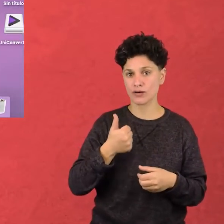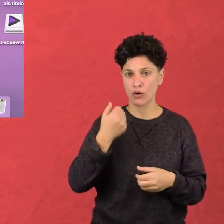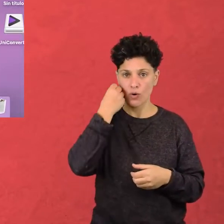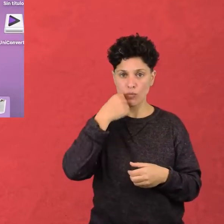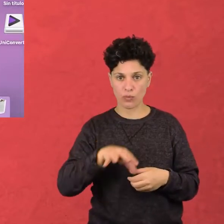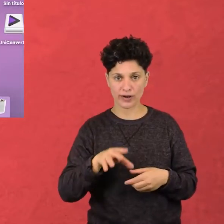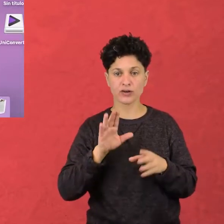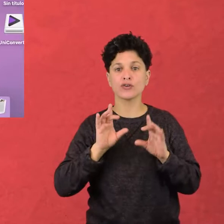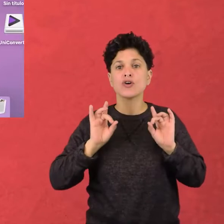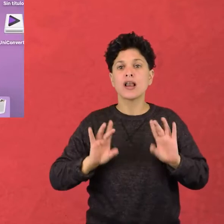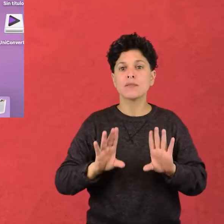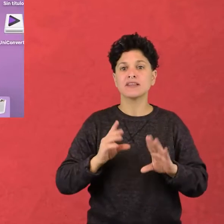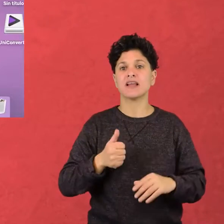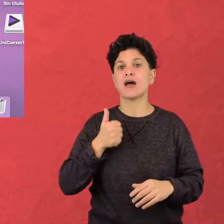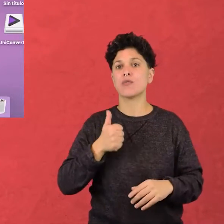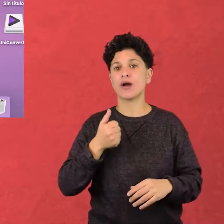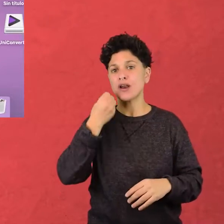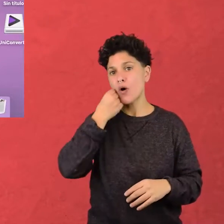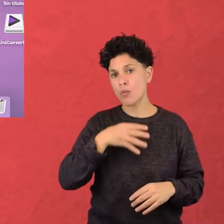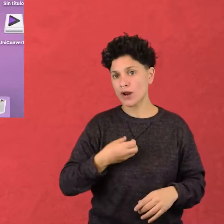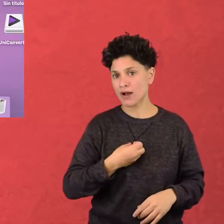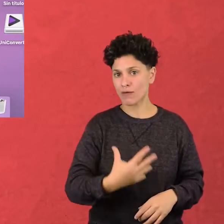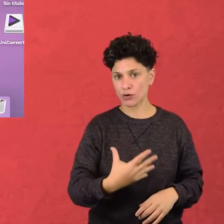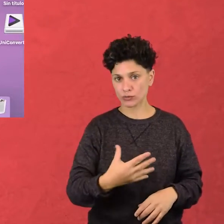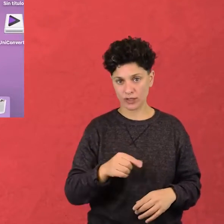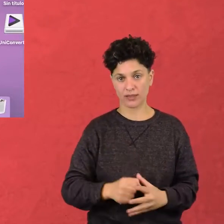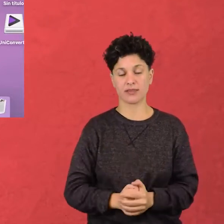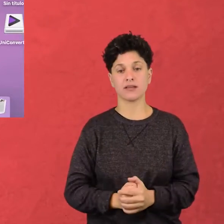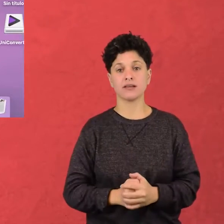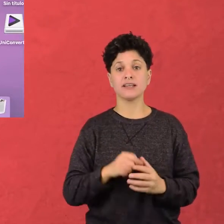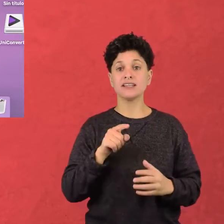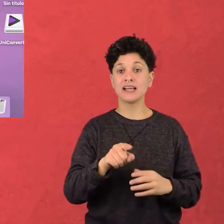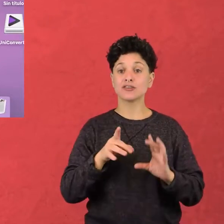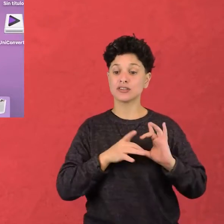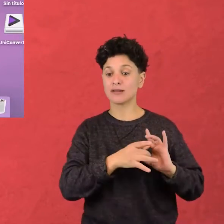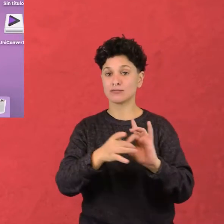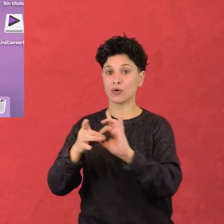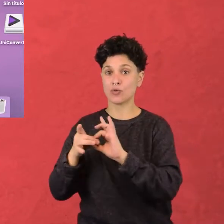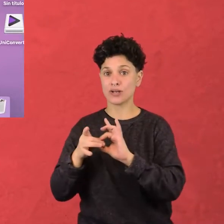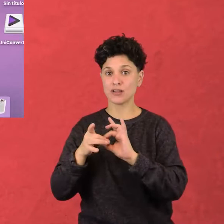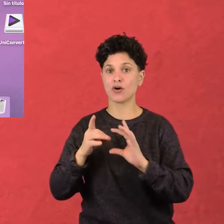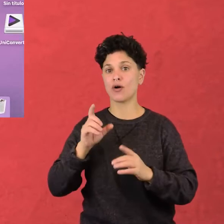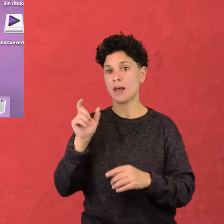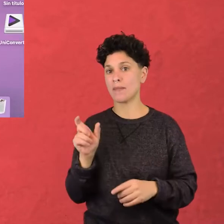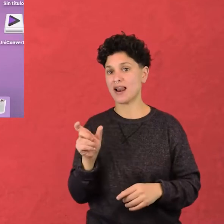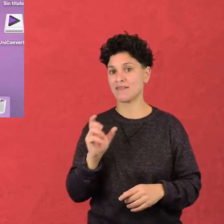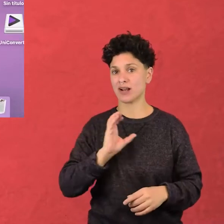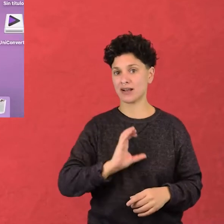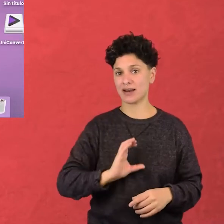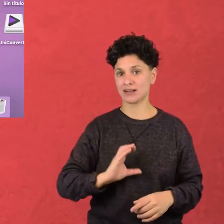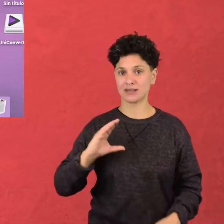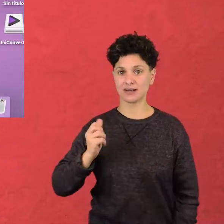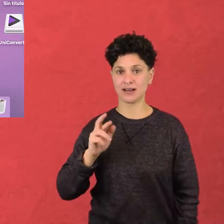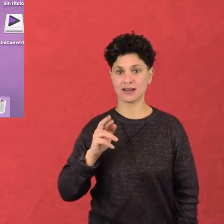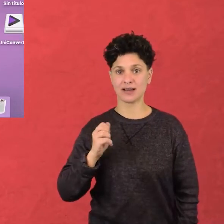buena voluntad. Y más adelante lo conecta con la palabra carácter. O sea, todas